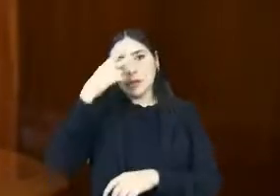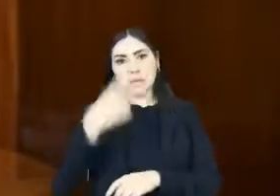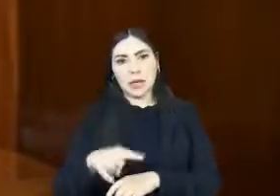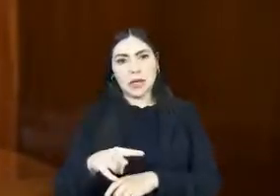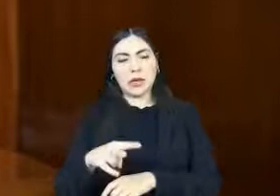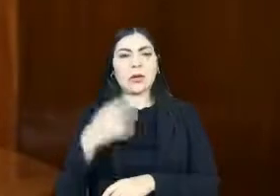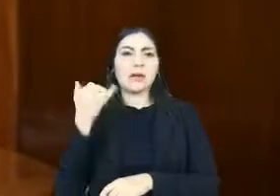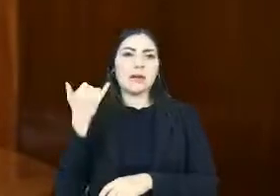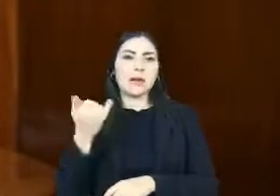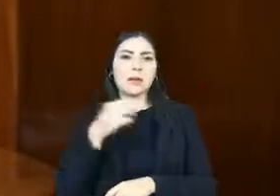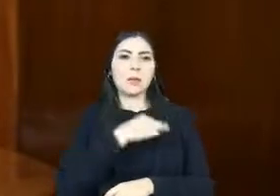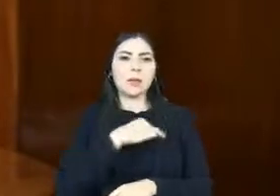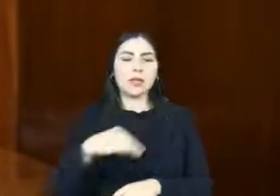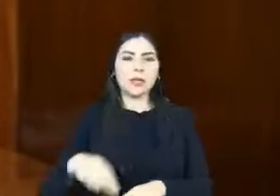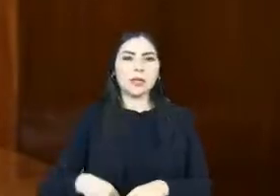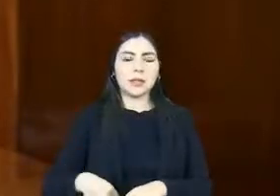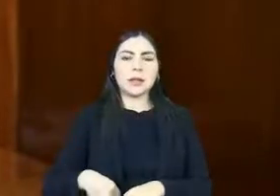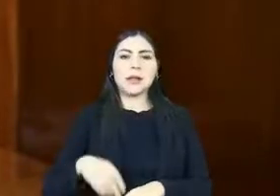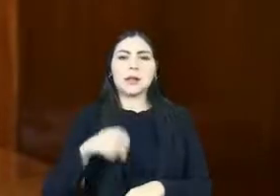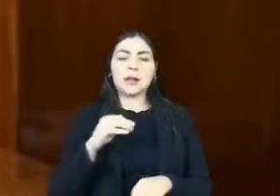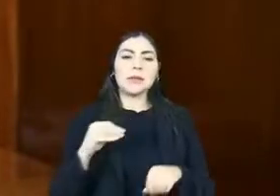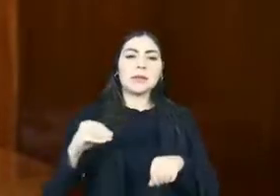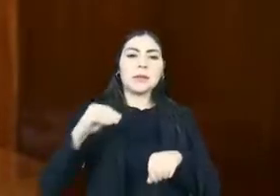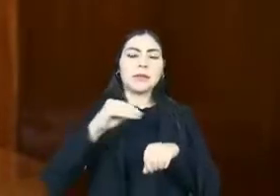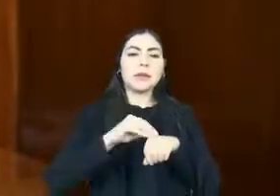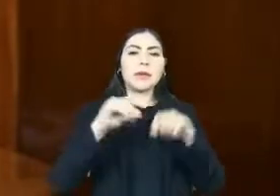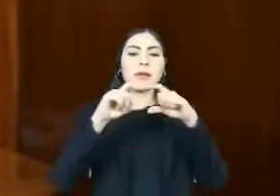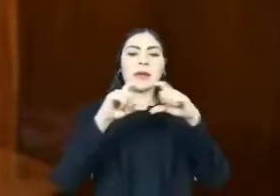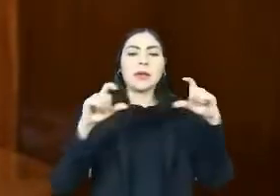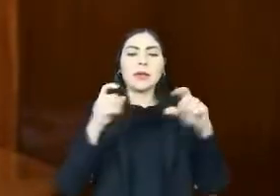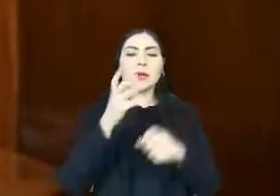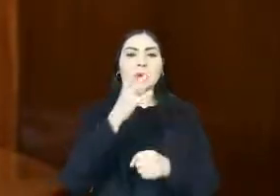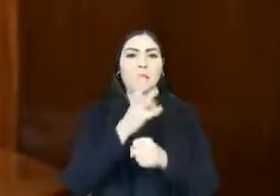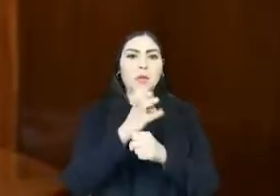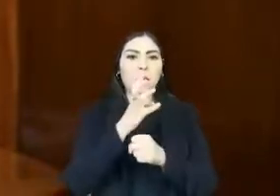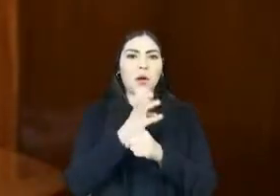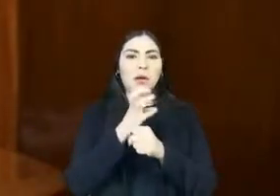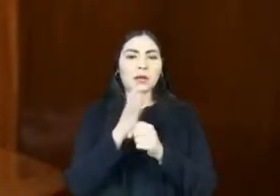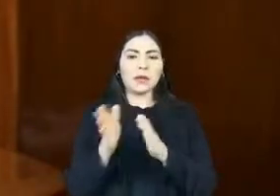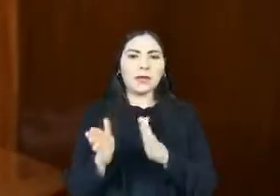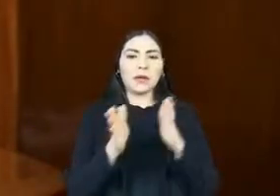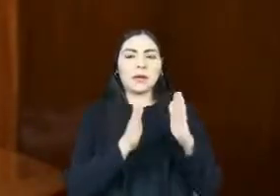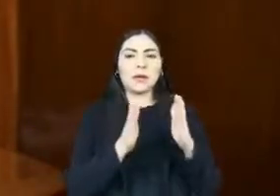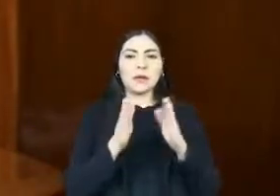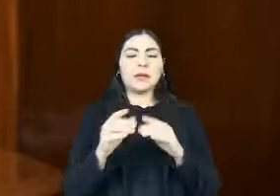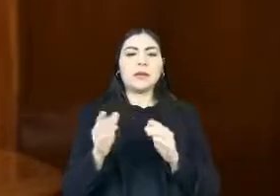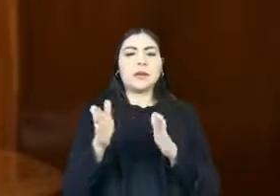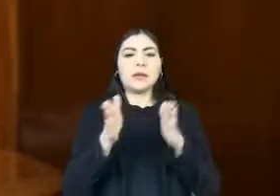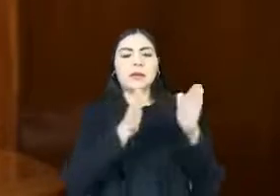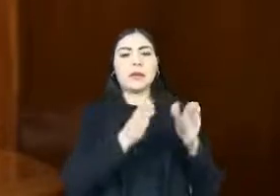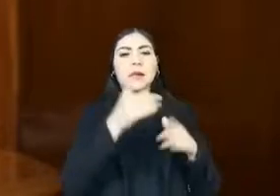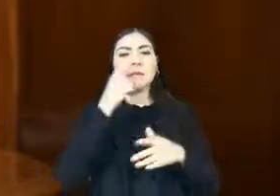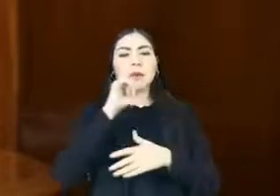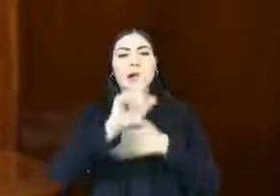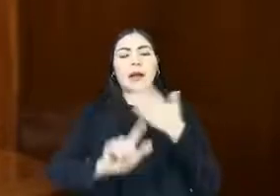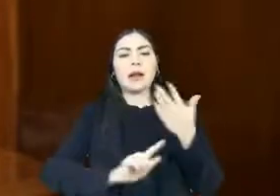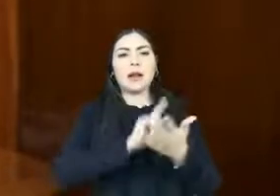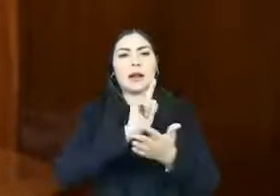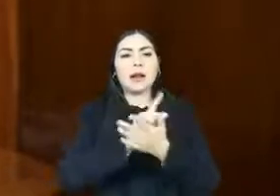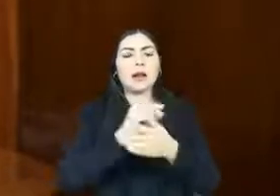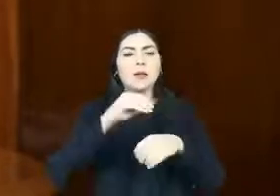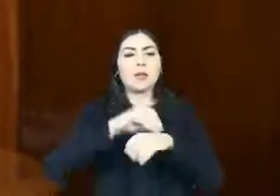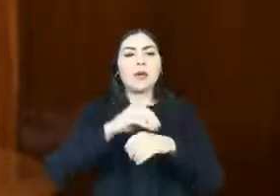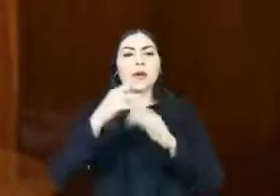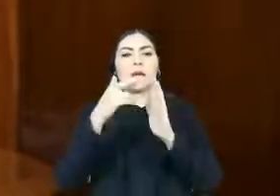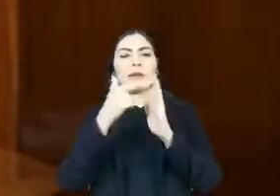y se adiciona la fracción cuarta recorriéndose la subsecuente el artículo primero de la ley que regula los centros de